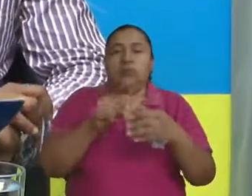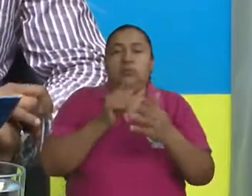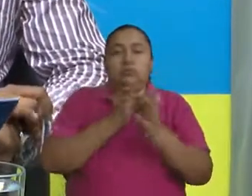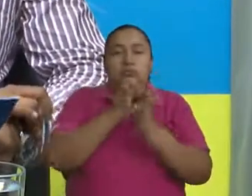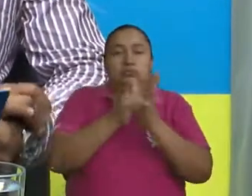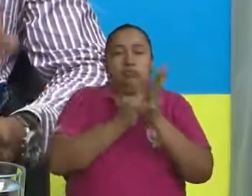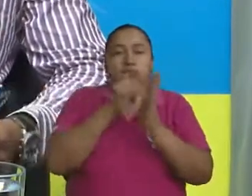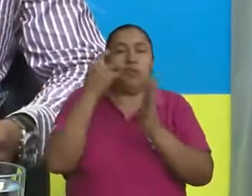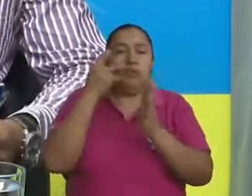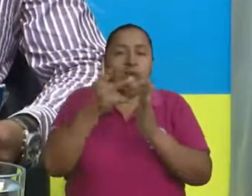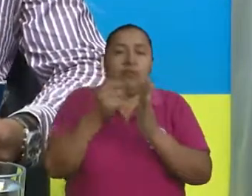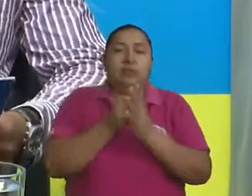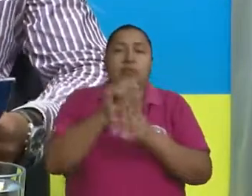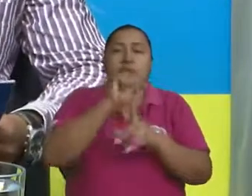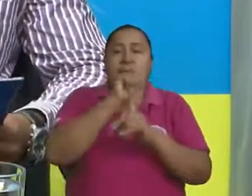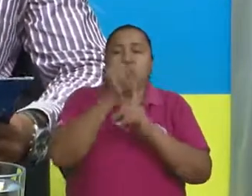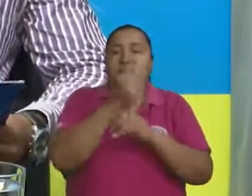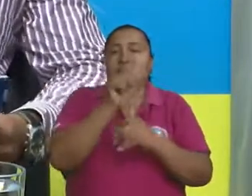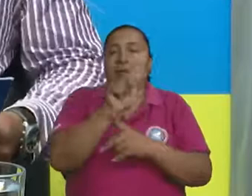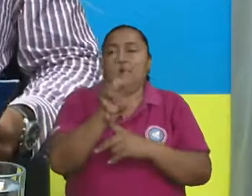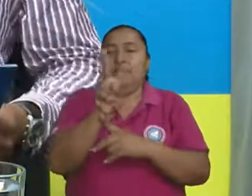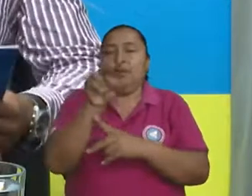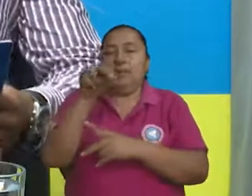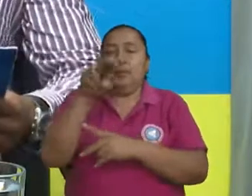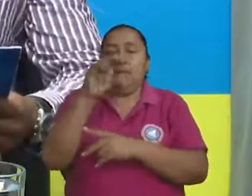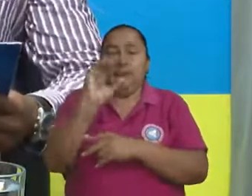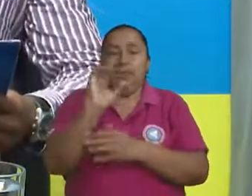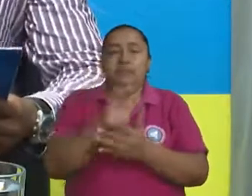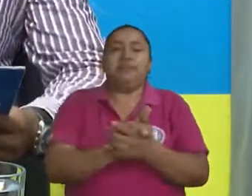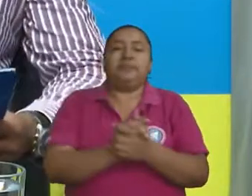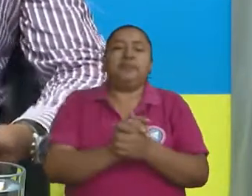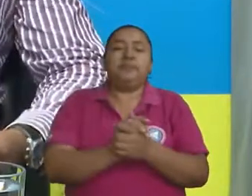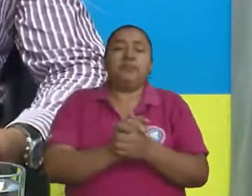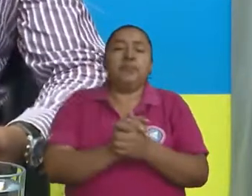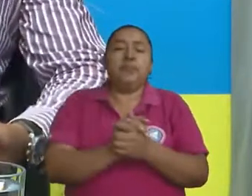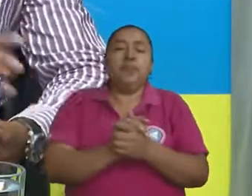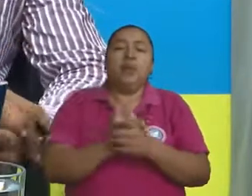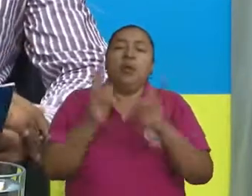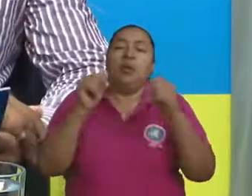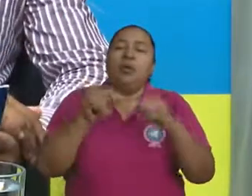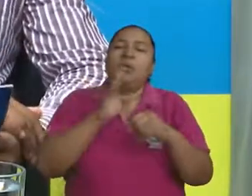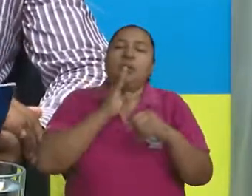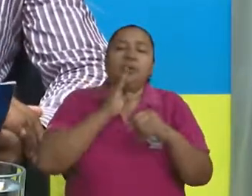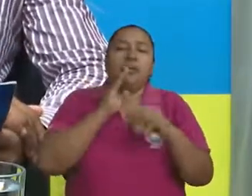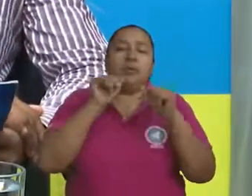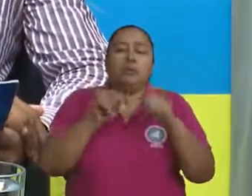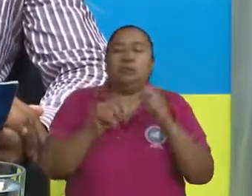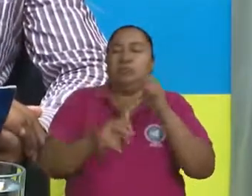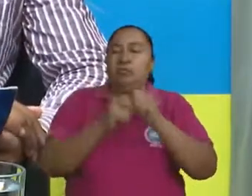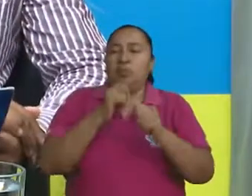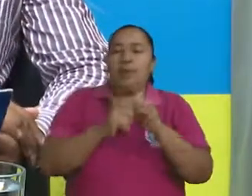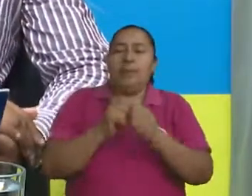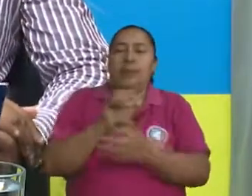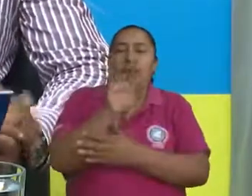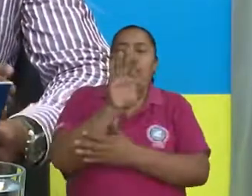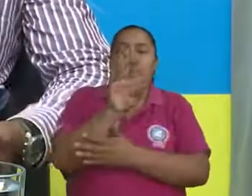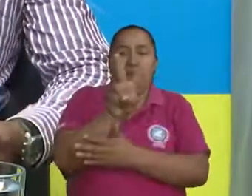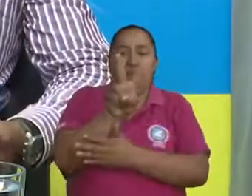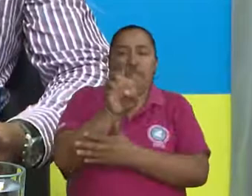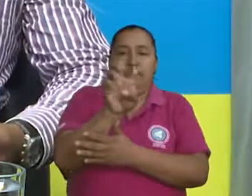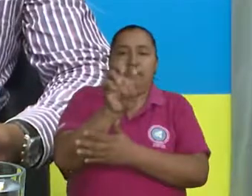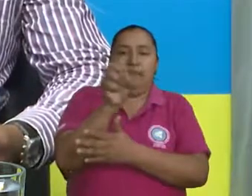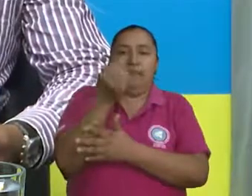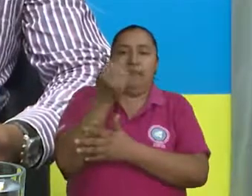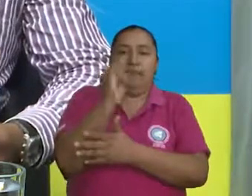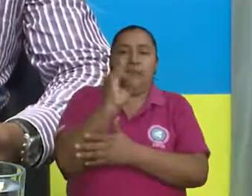plataforma de YouTube, Asamblea TV NIC. Hoy estamos hablando sobre el trastorno de la vesícula biliar, un